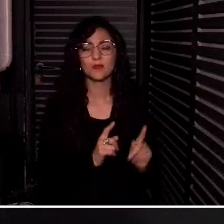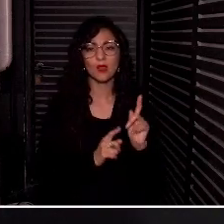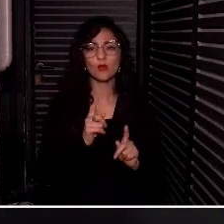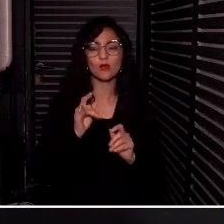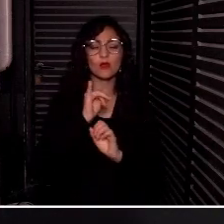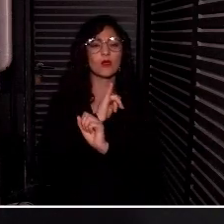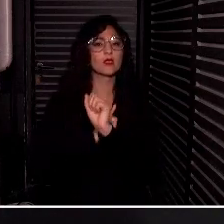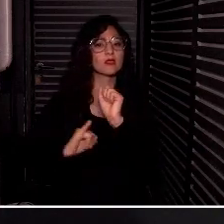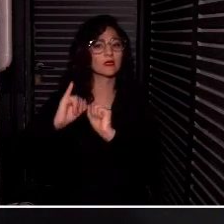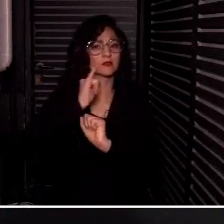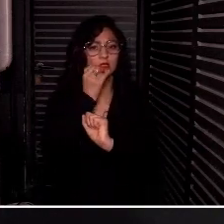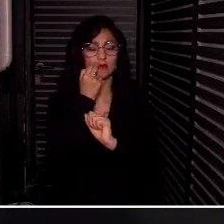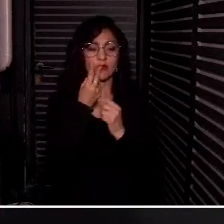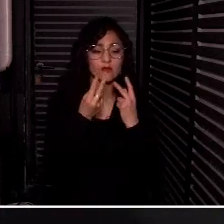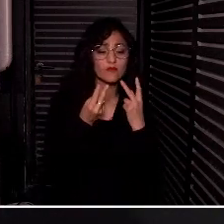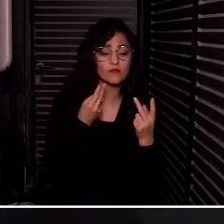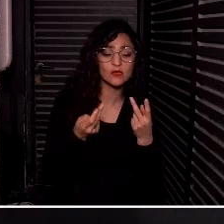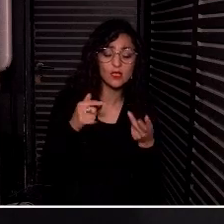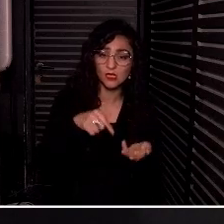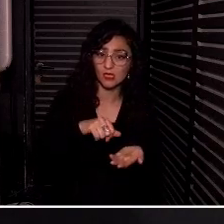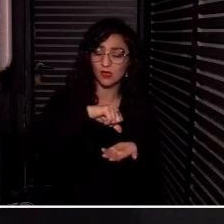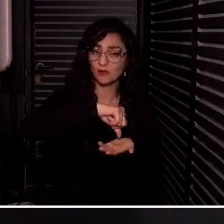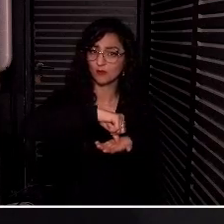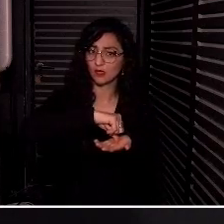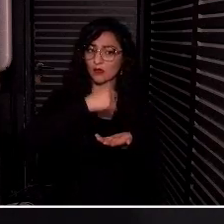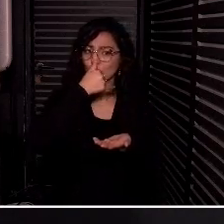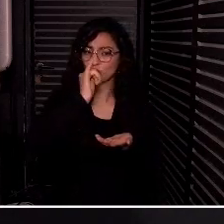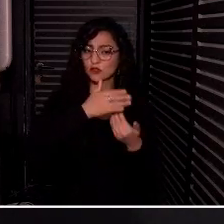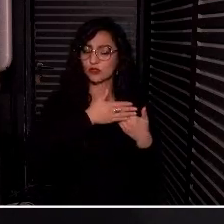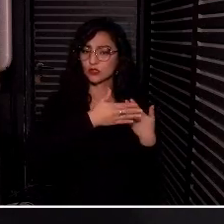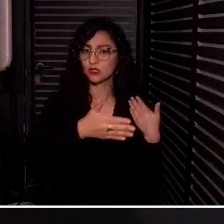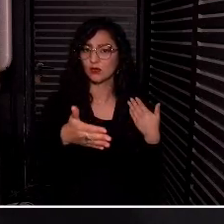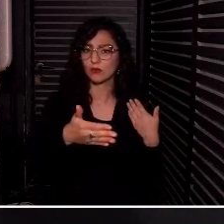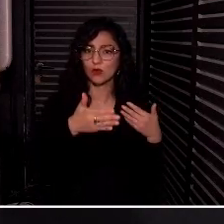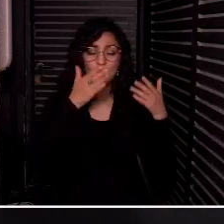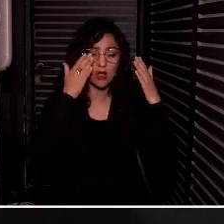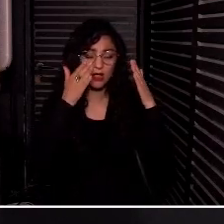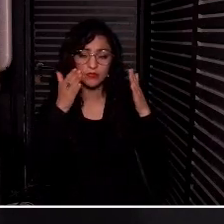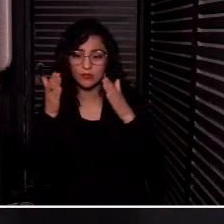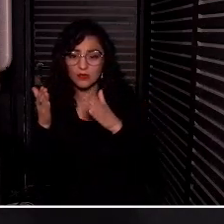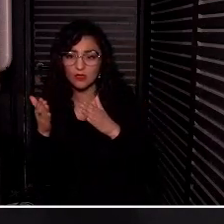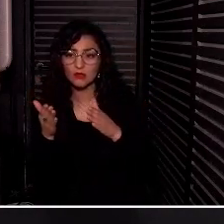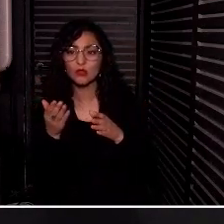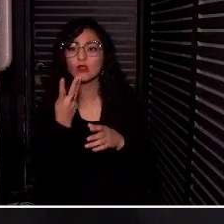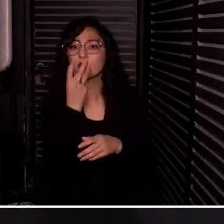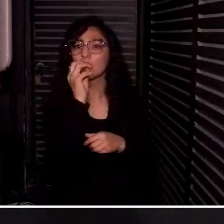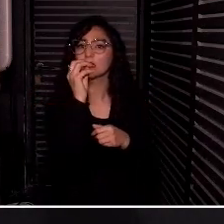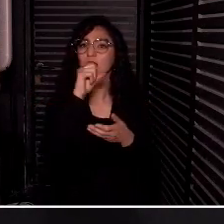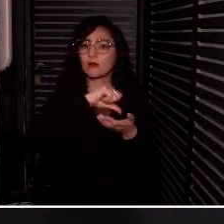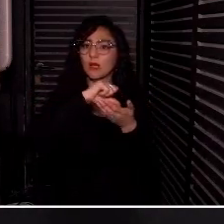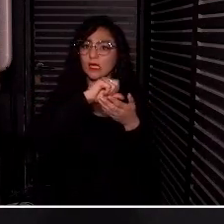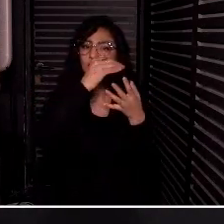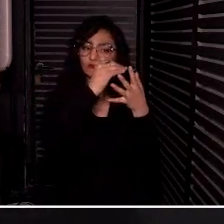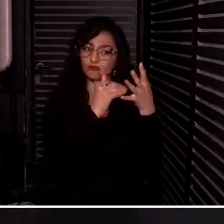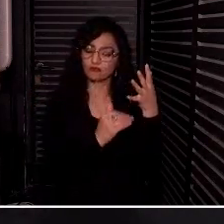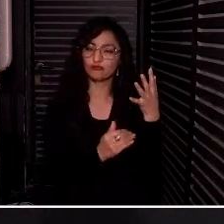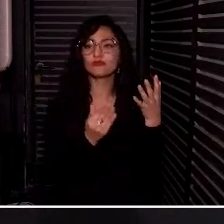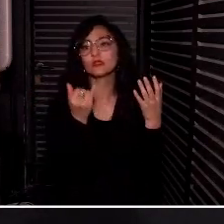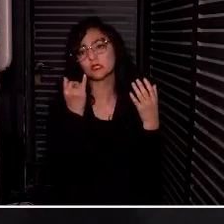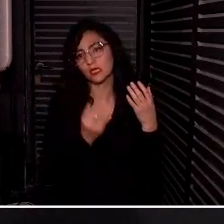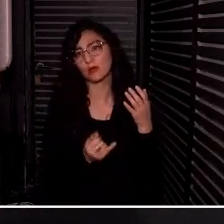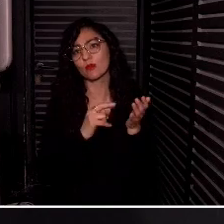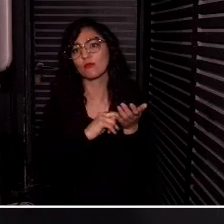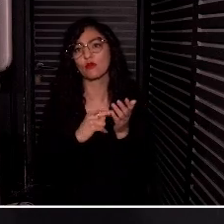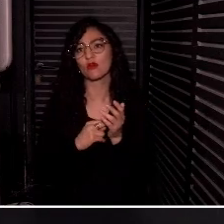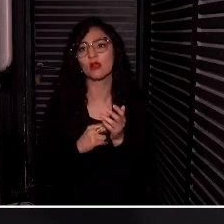internacionales y yo creo que nuestro país No sé durante mucho tiempo estaba dentro de los primeros 30 países Es verdad que siempre hemos tenido un problema pluralismo Ojalá que